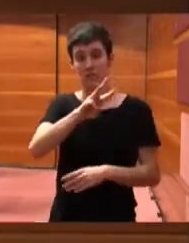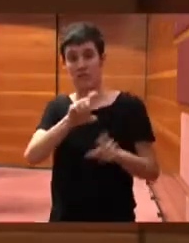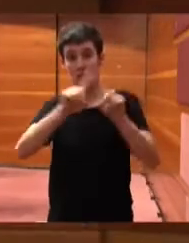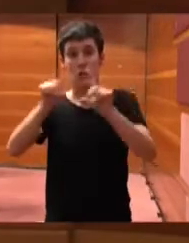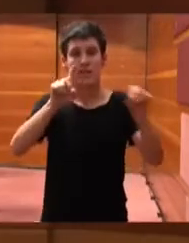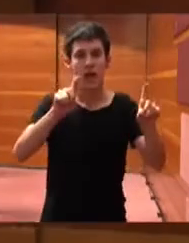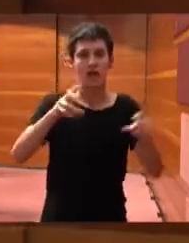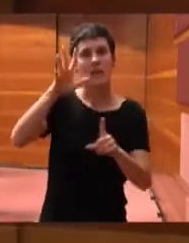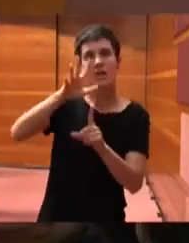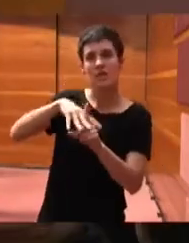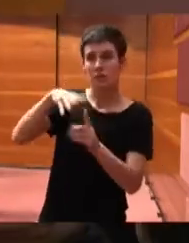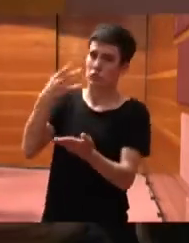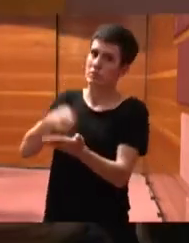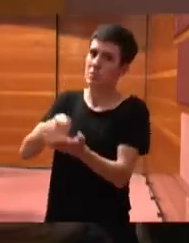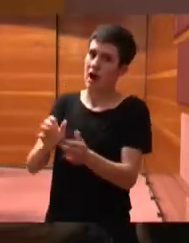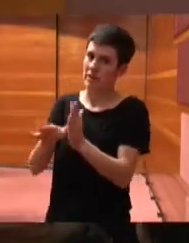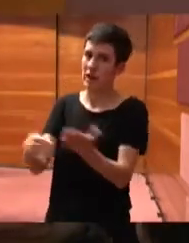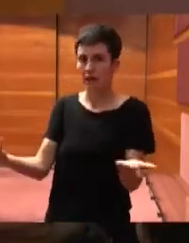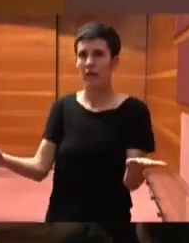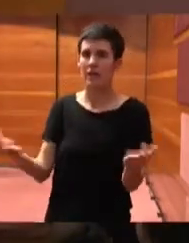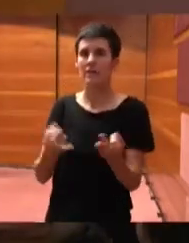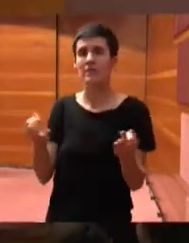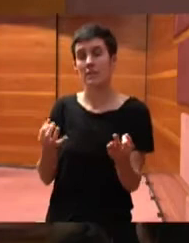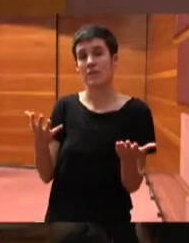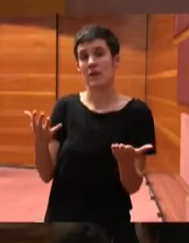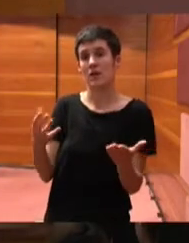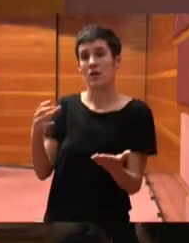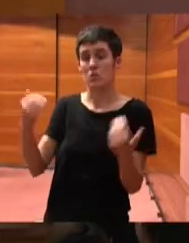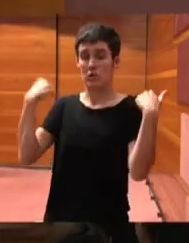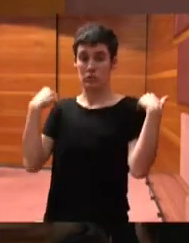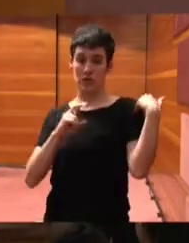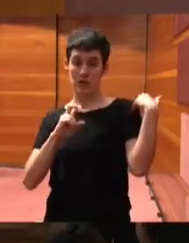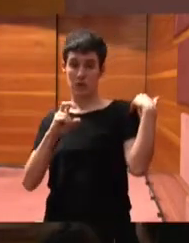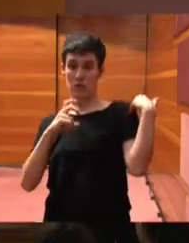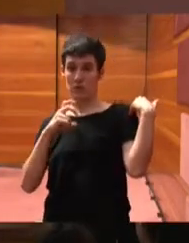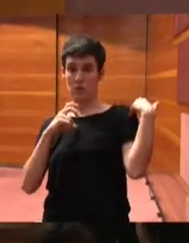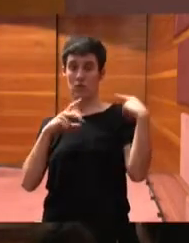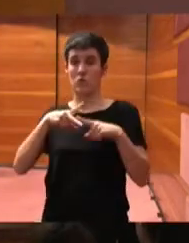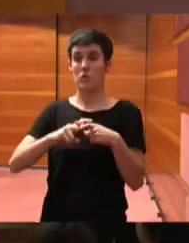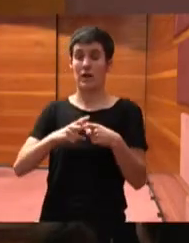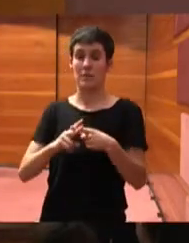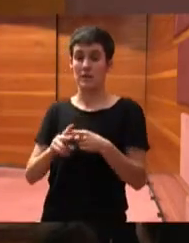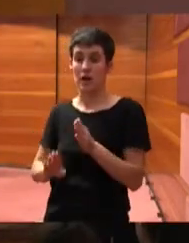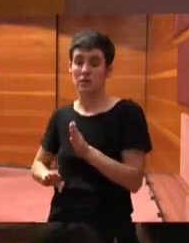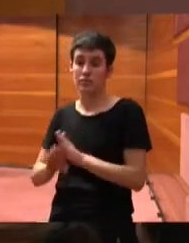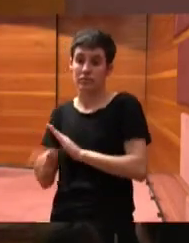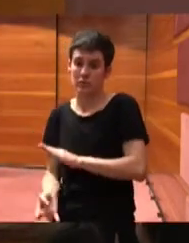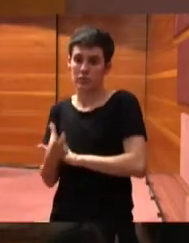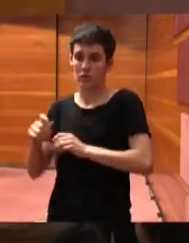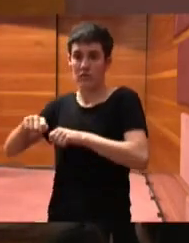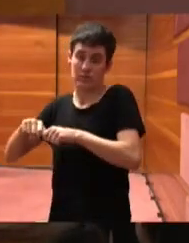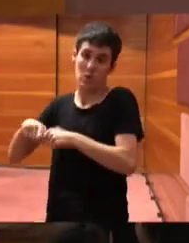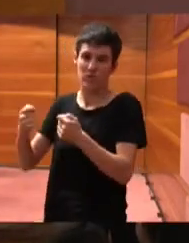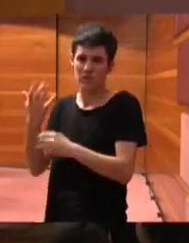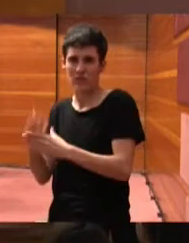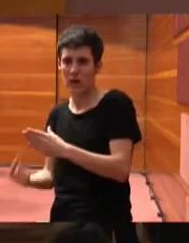pagar unas facturas, que ya me valía, una nueva funcionalidad de una herramienta, de un SaaS que estaba desarrollando, que había fallado y me habían